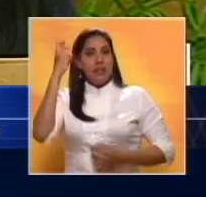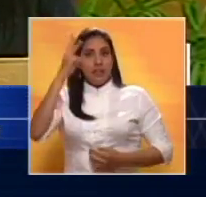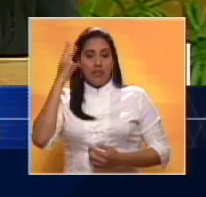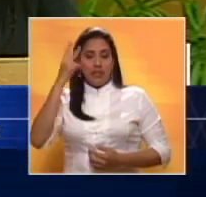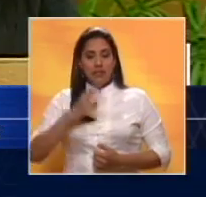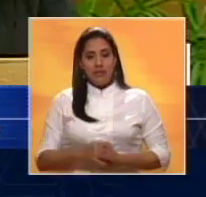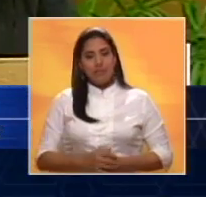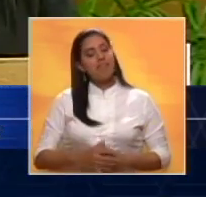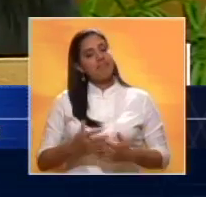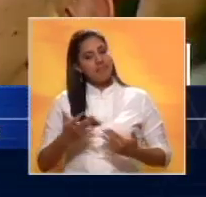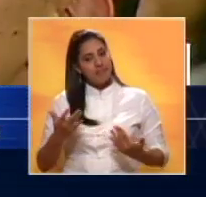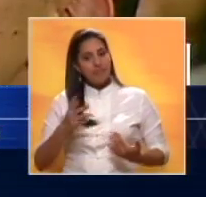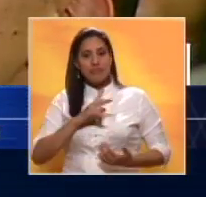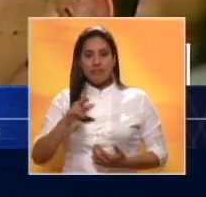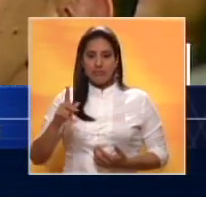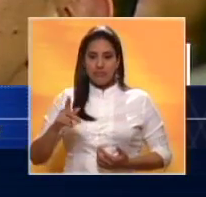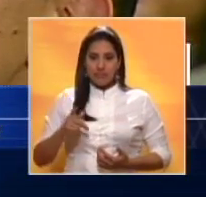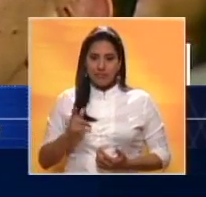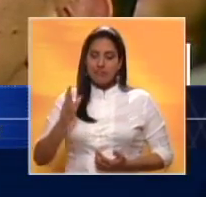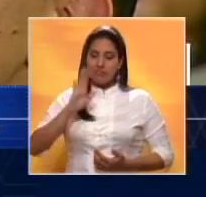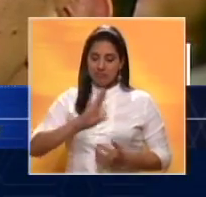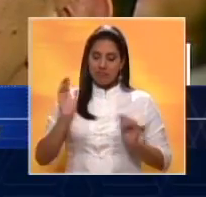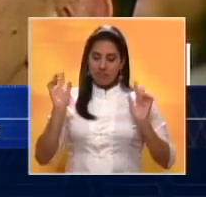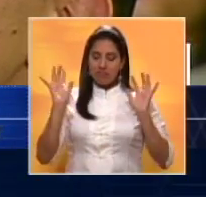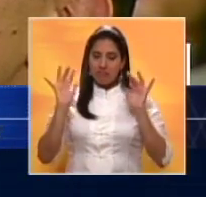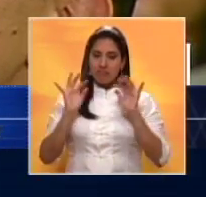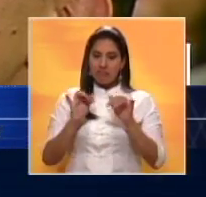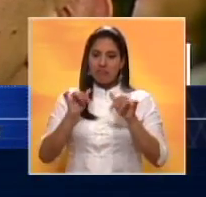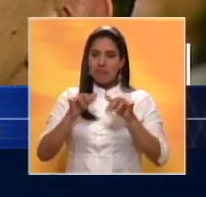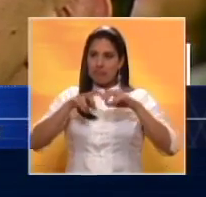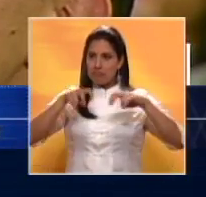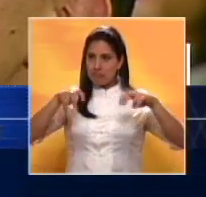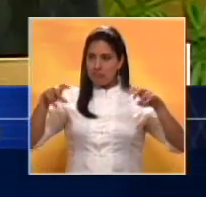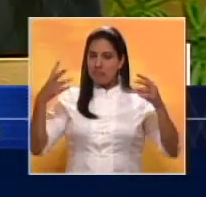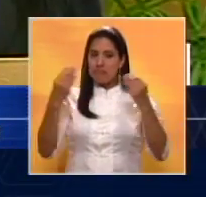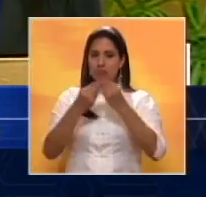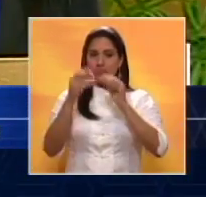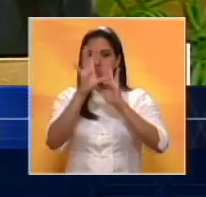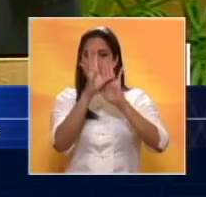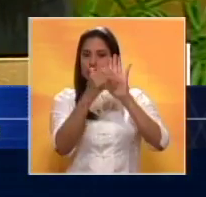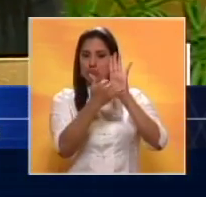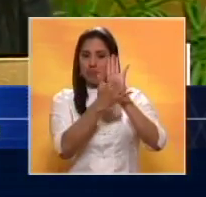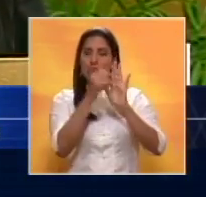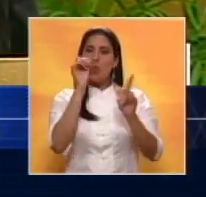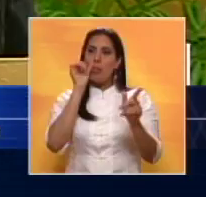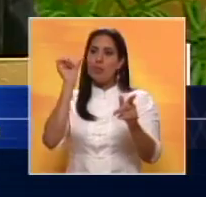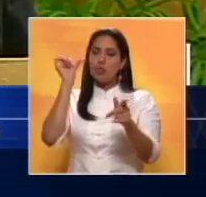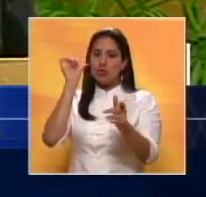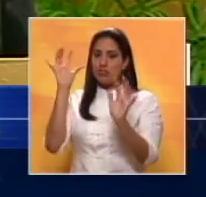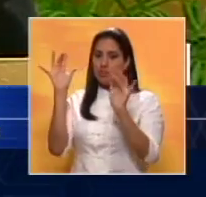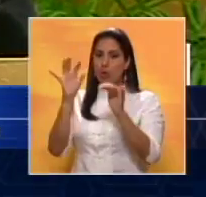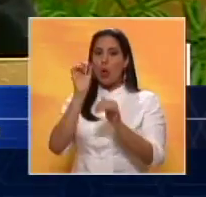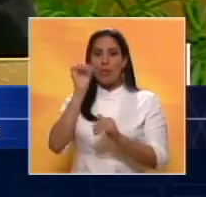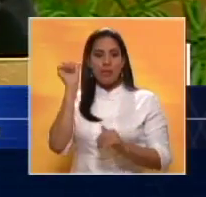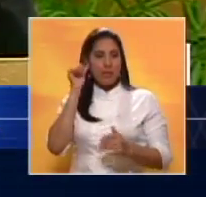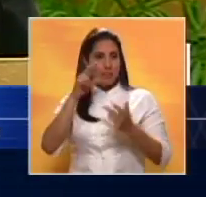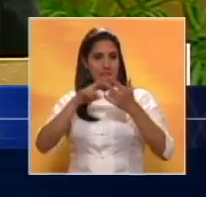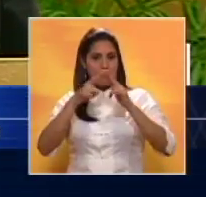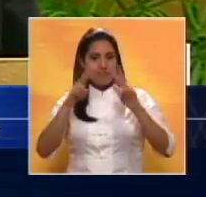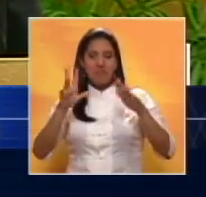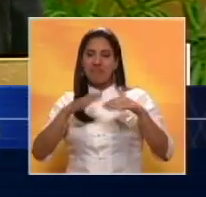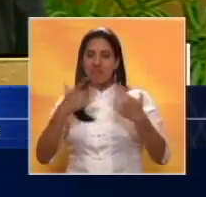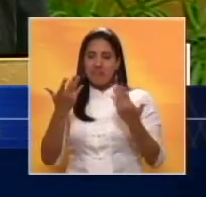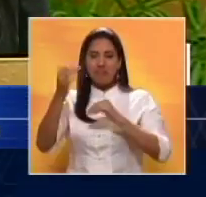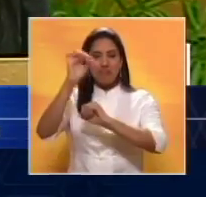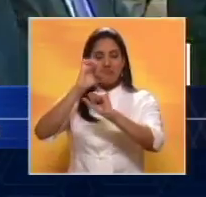Washington. Bueno, nosotros estamos acá, estimados constituyentes, hombres y mujeres de bien y de paz,